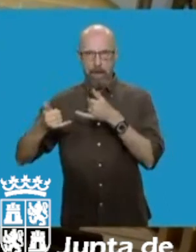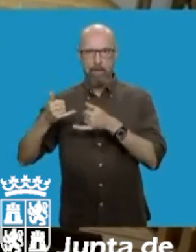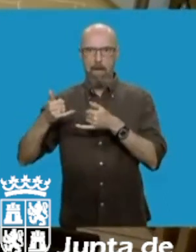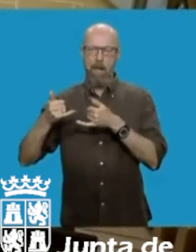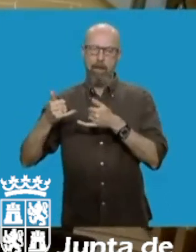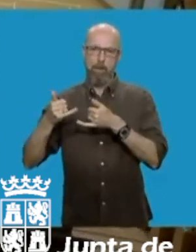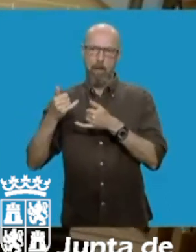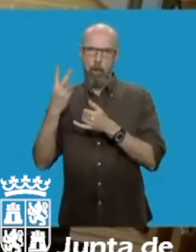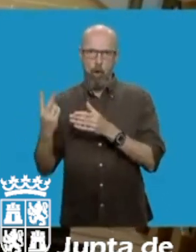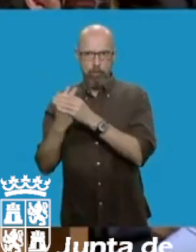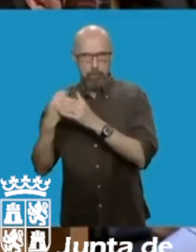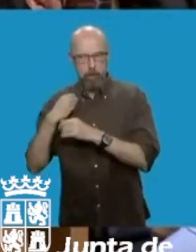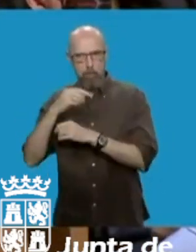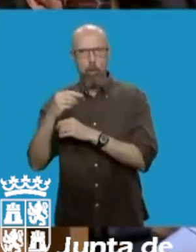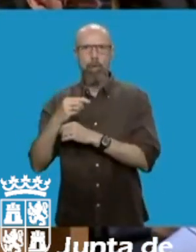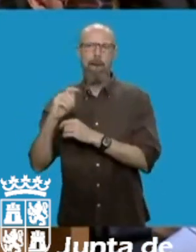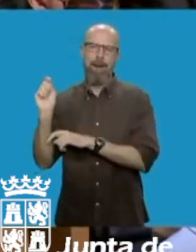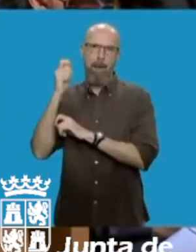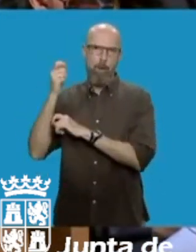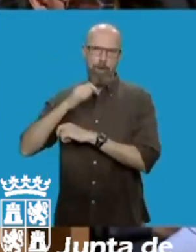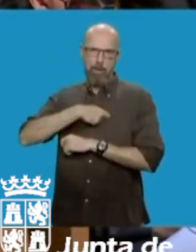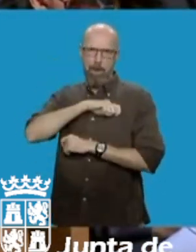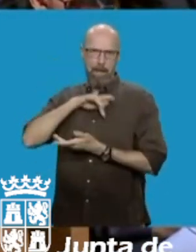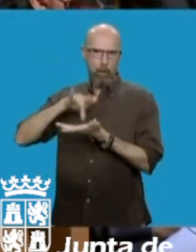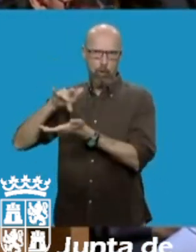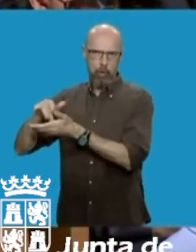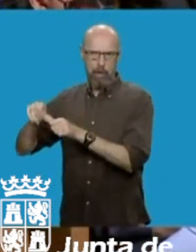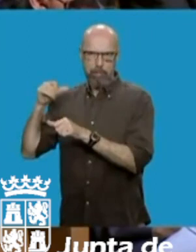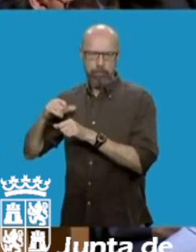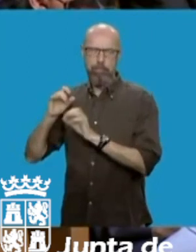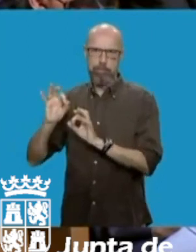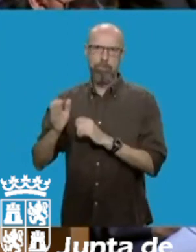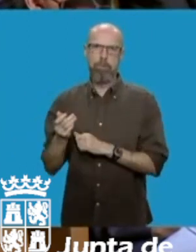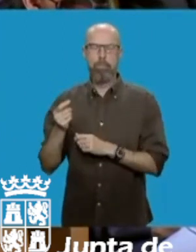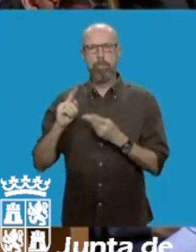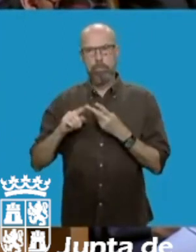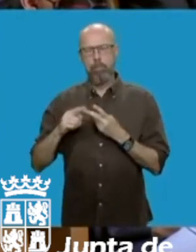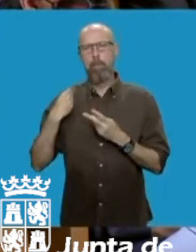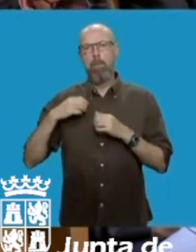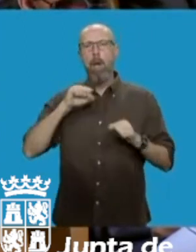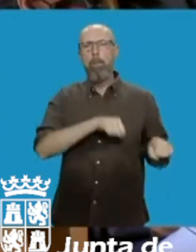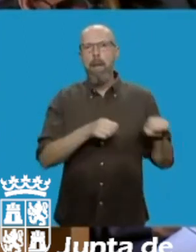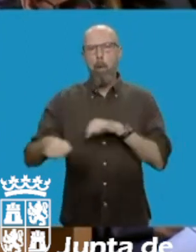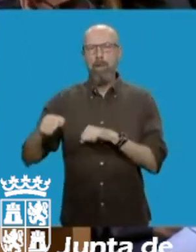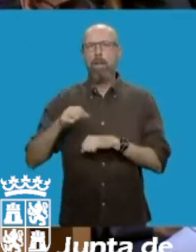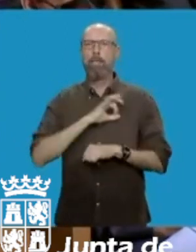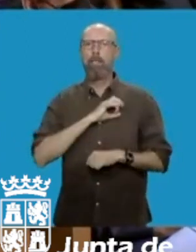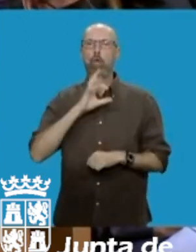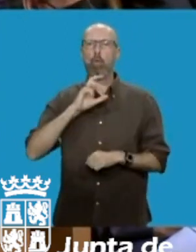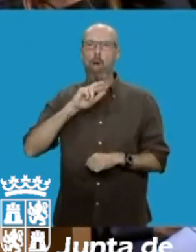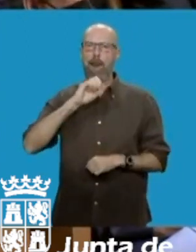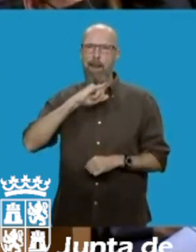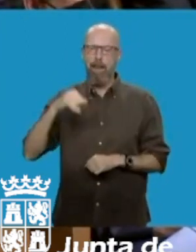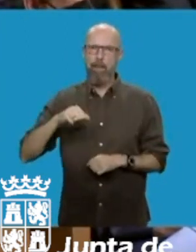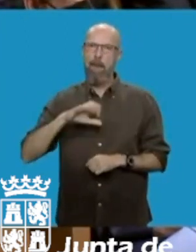Duano, varias veces campeona de España y un referente en el mundo de las dos ruedas, el piragüista Narciso Suárez, medallista olímpico en los